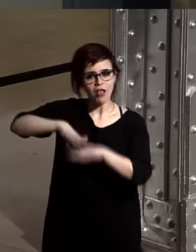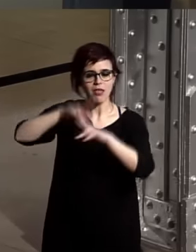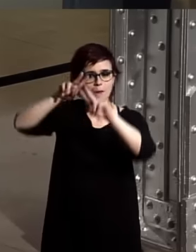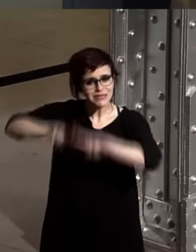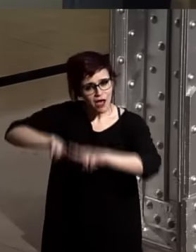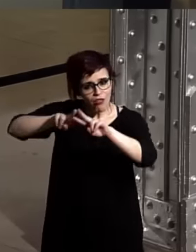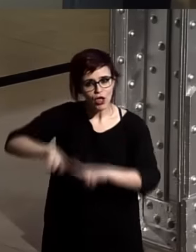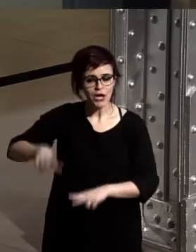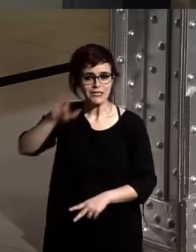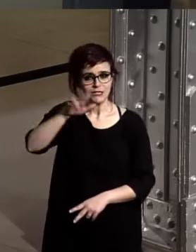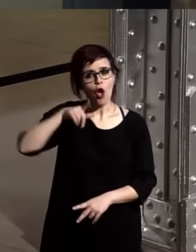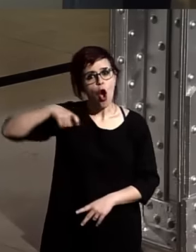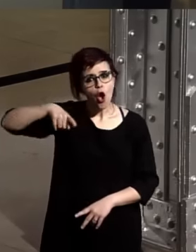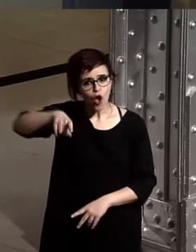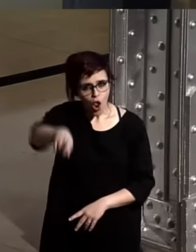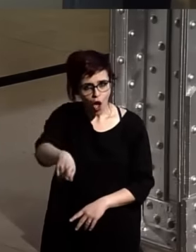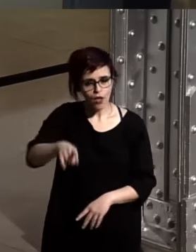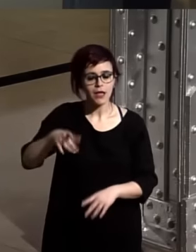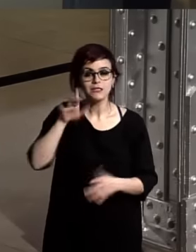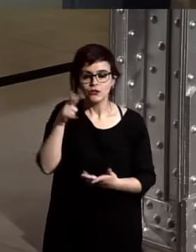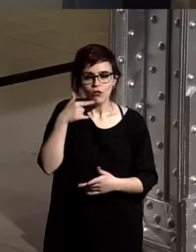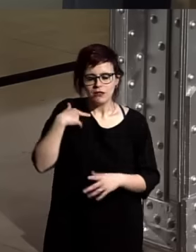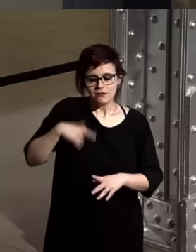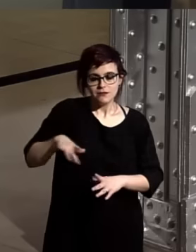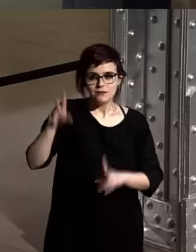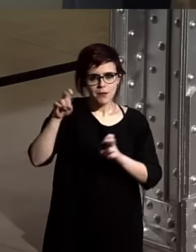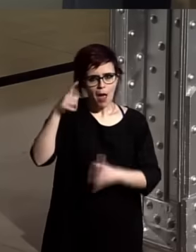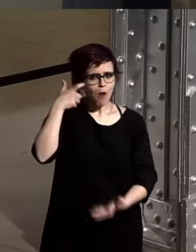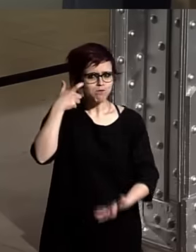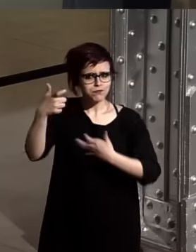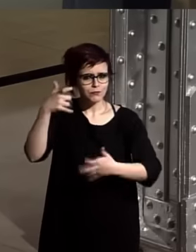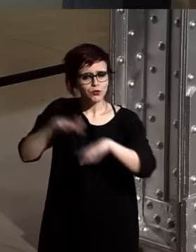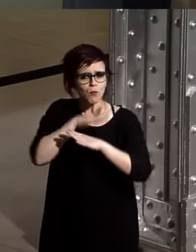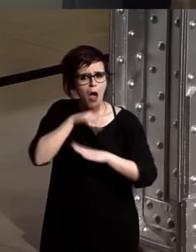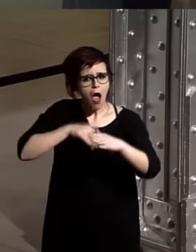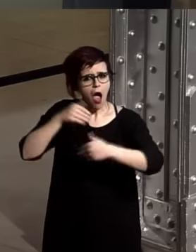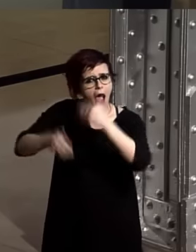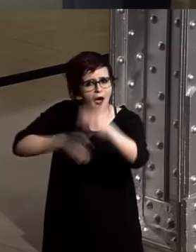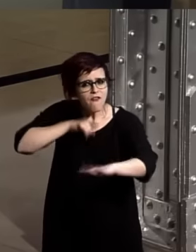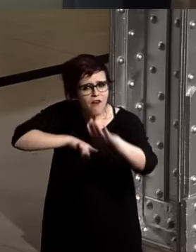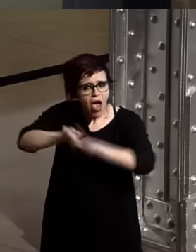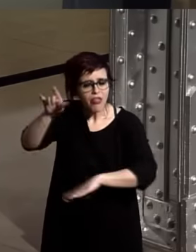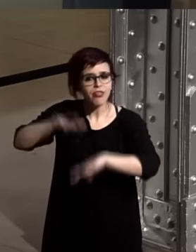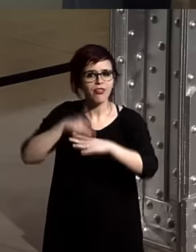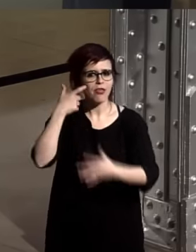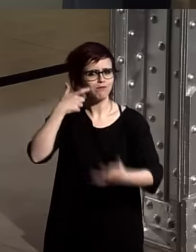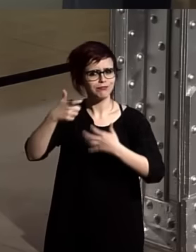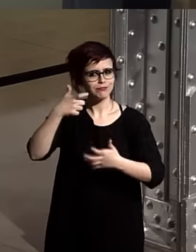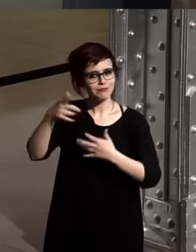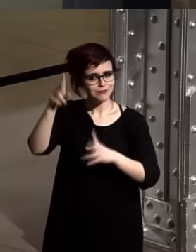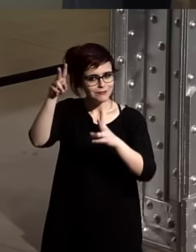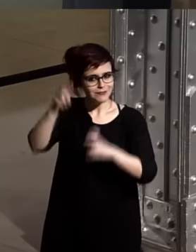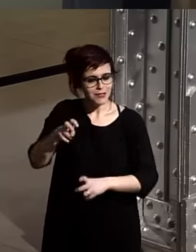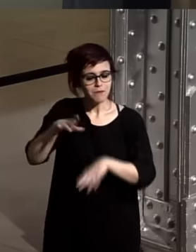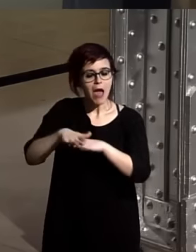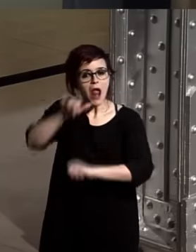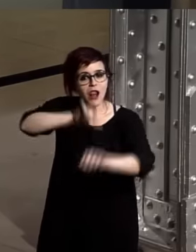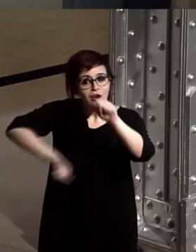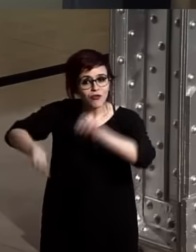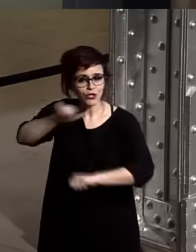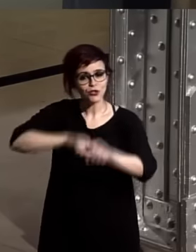y rompe el mundo de la biomedicina con los avances punteros y originales que se producen en el